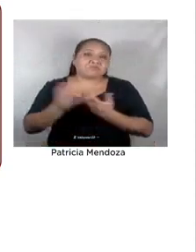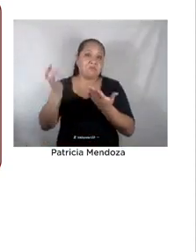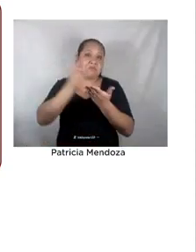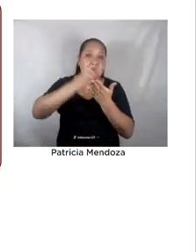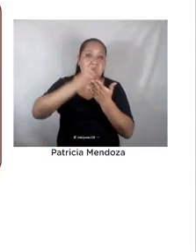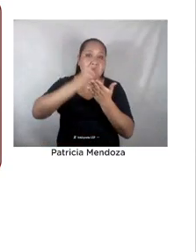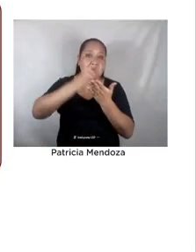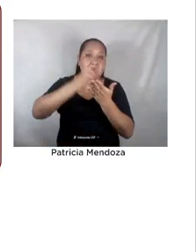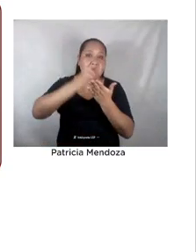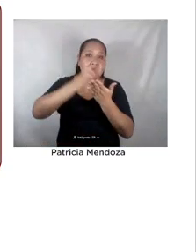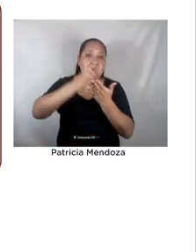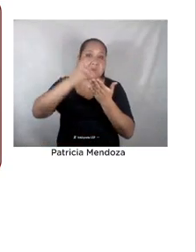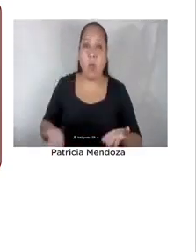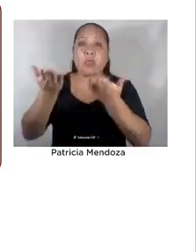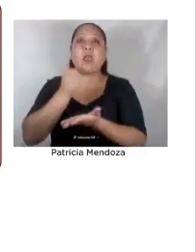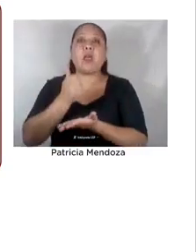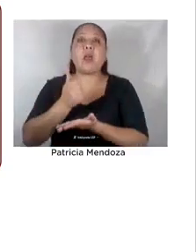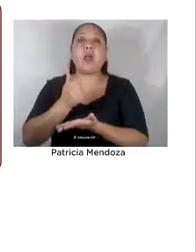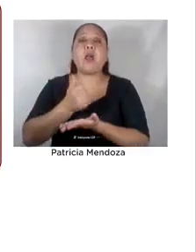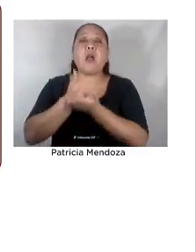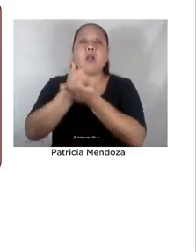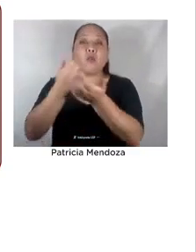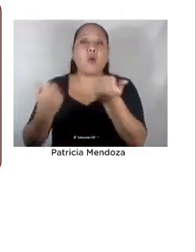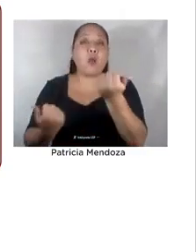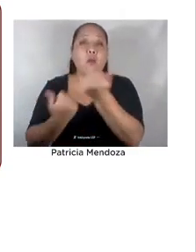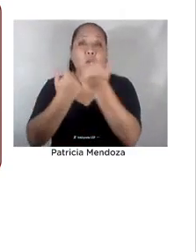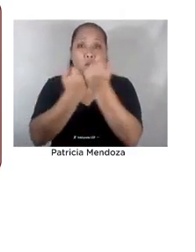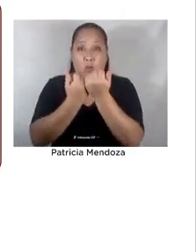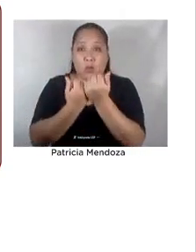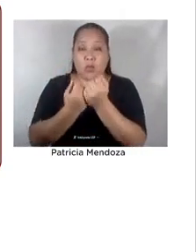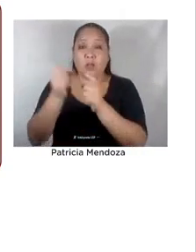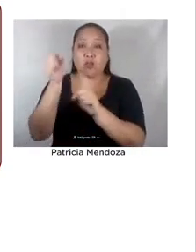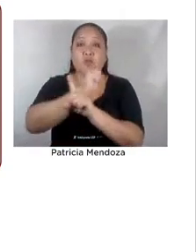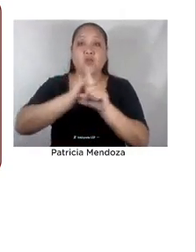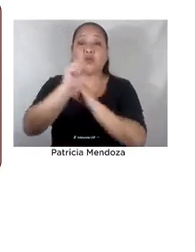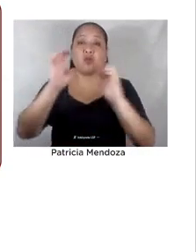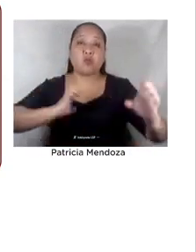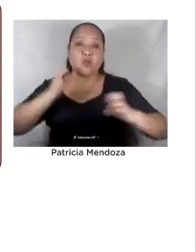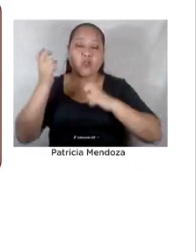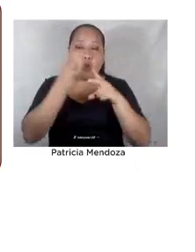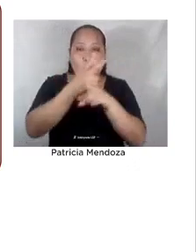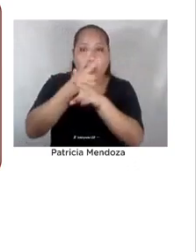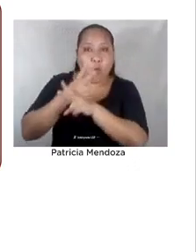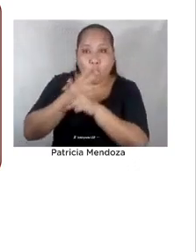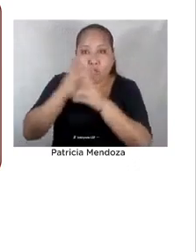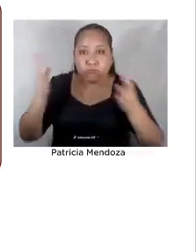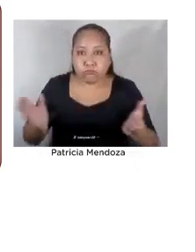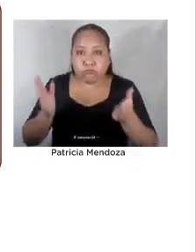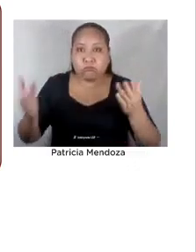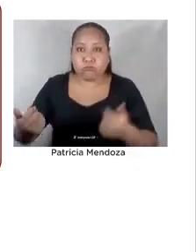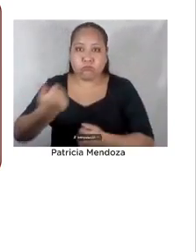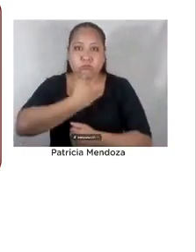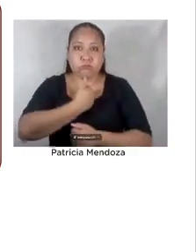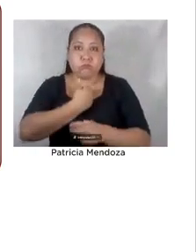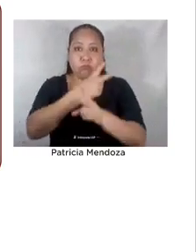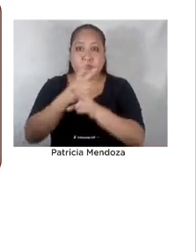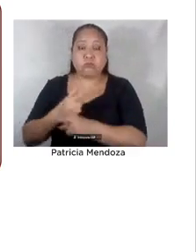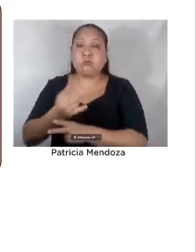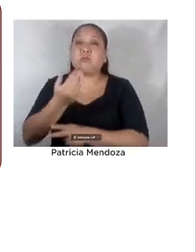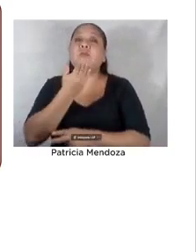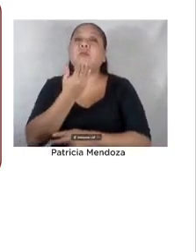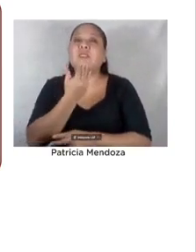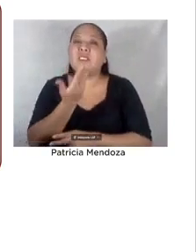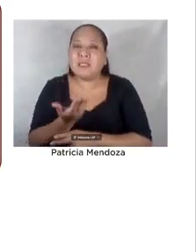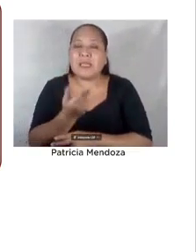brindar apoyo en contención socioemocional, orientada al autocuidado y al cuidado de las y los docentes, ¿no?